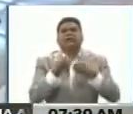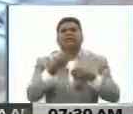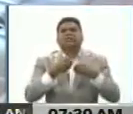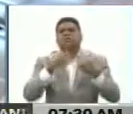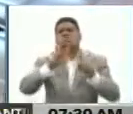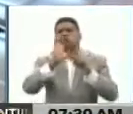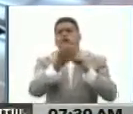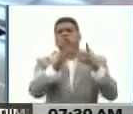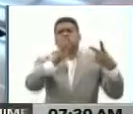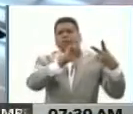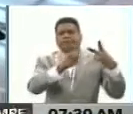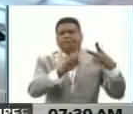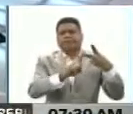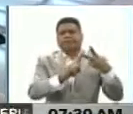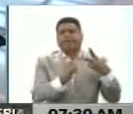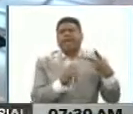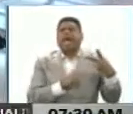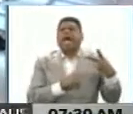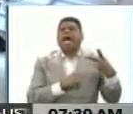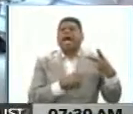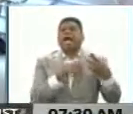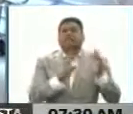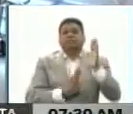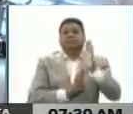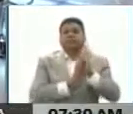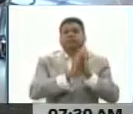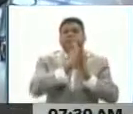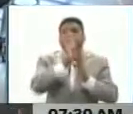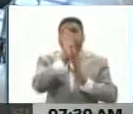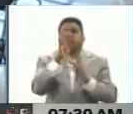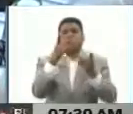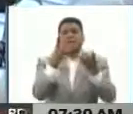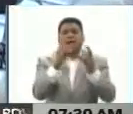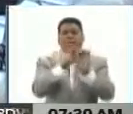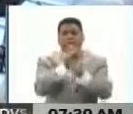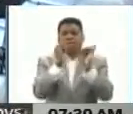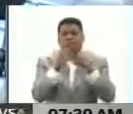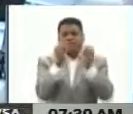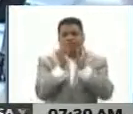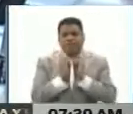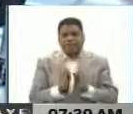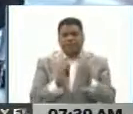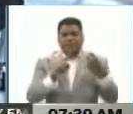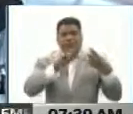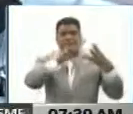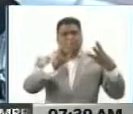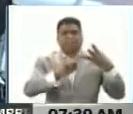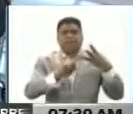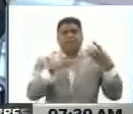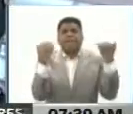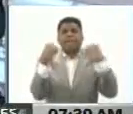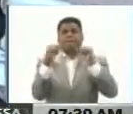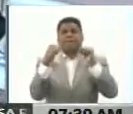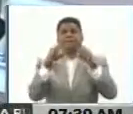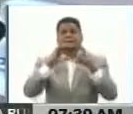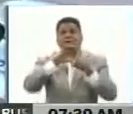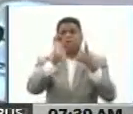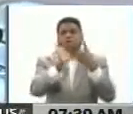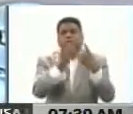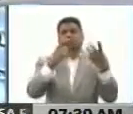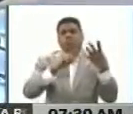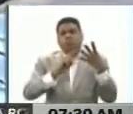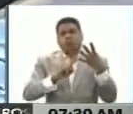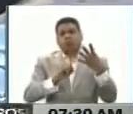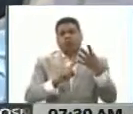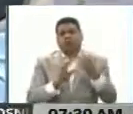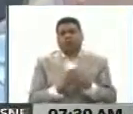o a espacios donde se desarrolla de manera independiente el quehacer cultural o prácticas culturales, vengan ellas de la tradición o